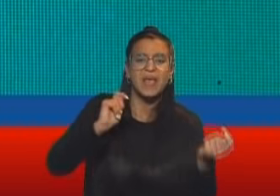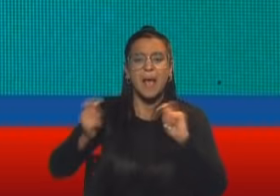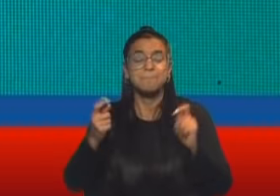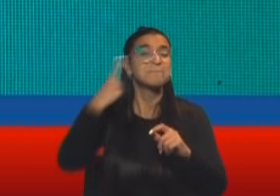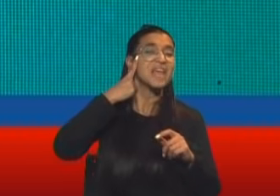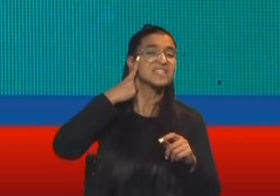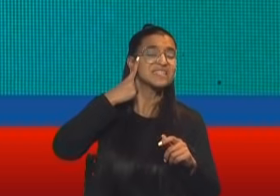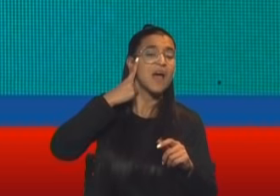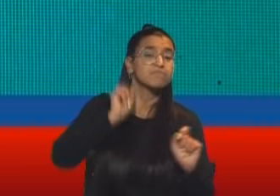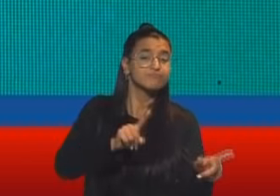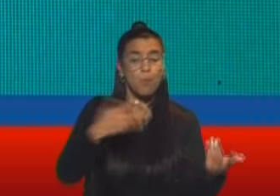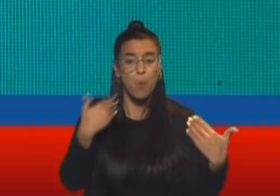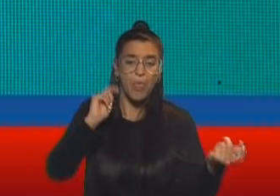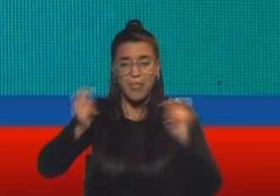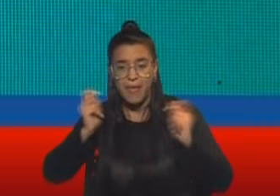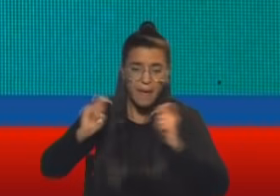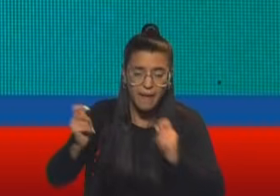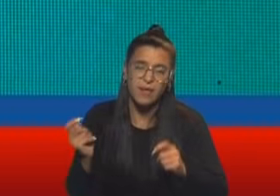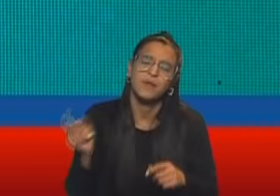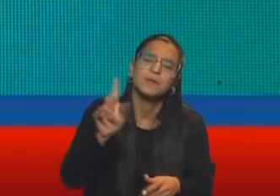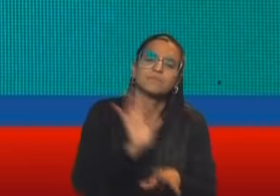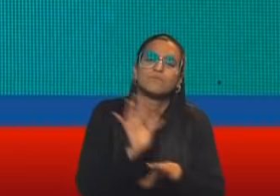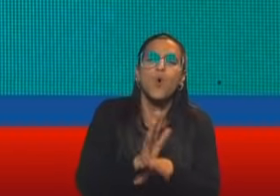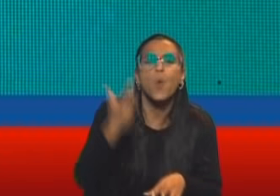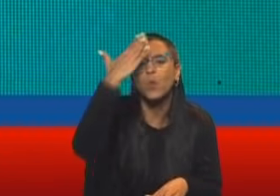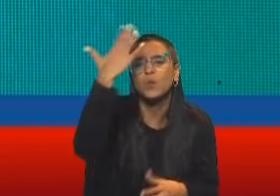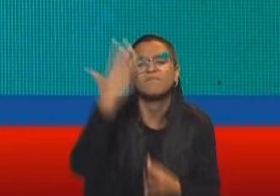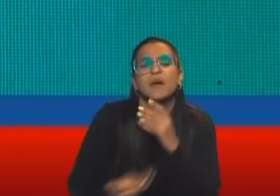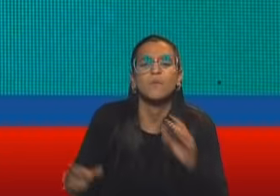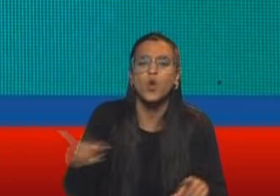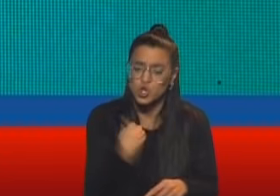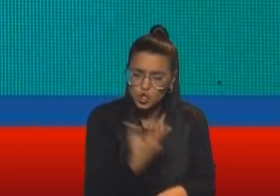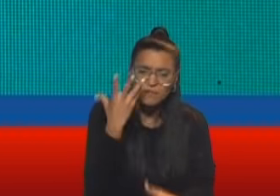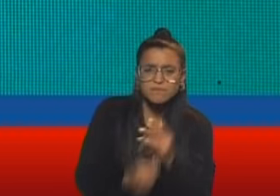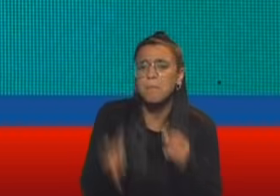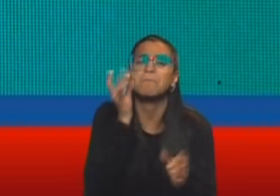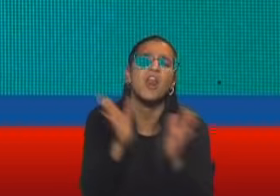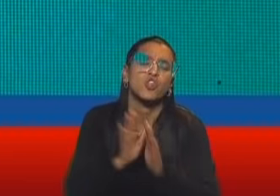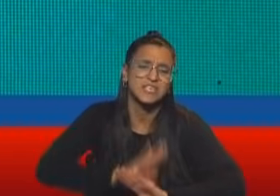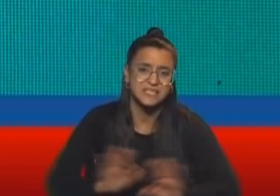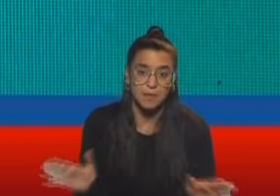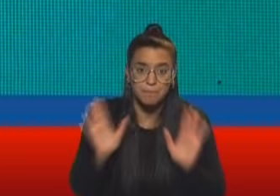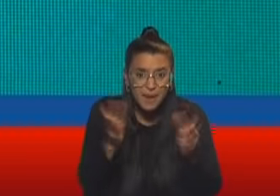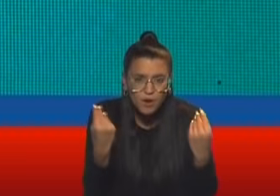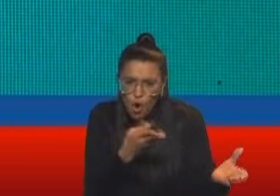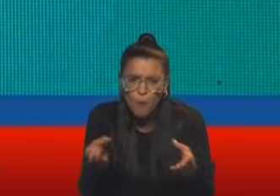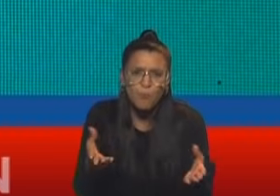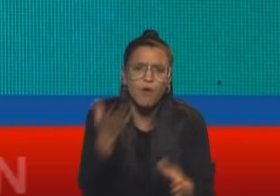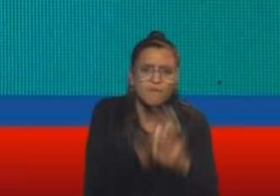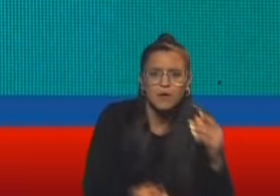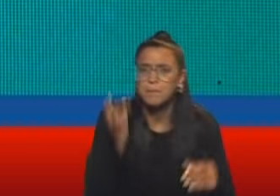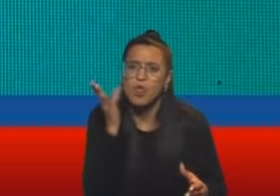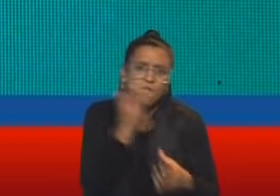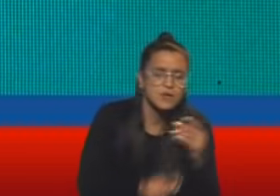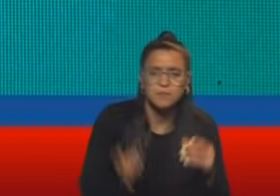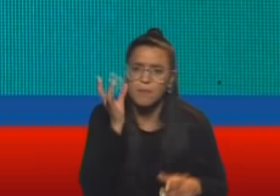que piensa. Y una especie de cultura del error. Bueno, nosotros nos equivocamos, pedimos disculpas. Nos equivocamos, pero ¿para dónde vas? Cada vez que te equivocás, pedís